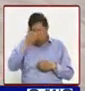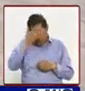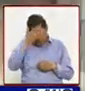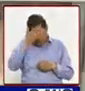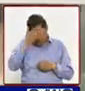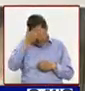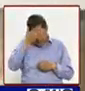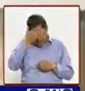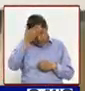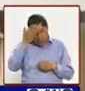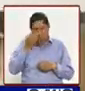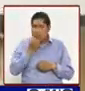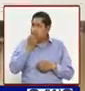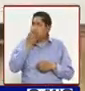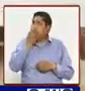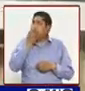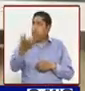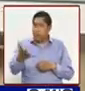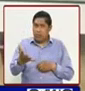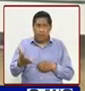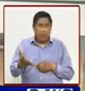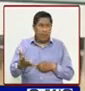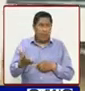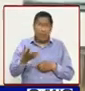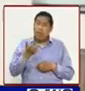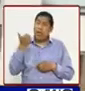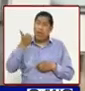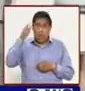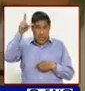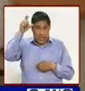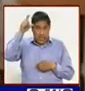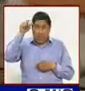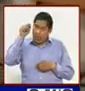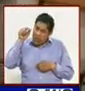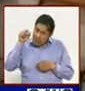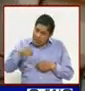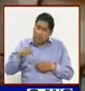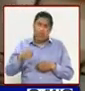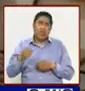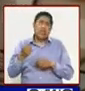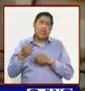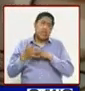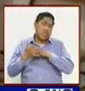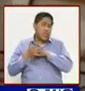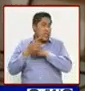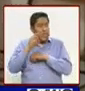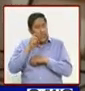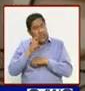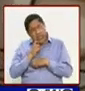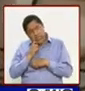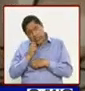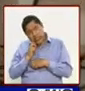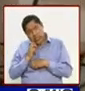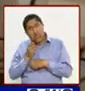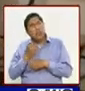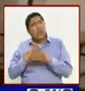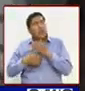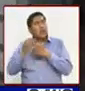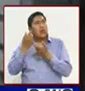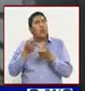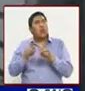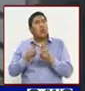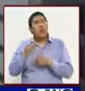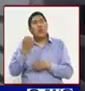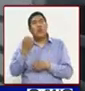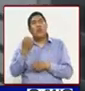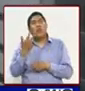procede a confesarle de que quien habría sido su agresor es su padrastro, que ya le agredía desde los 13